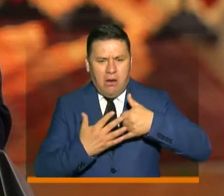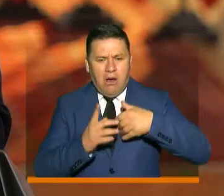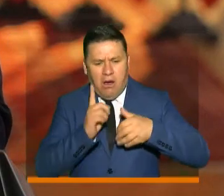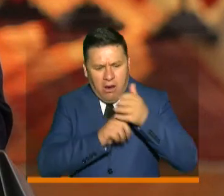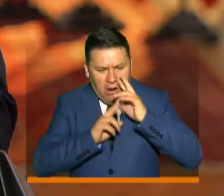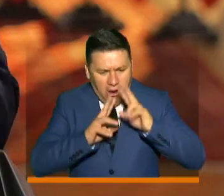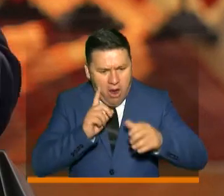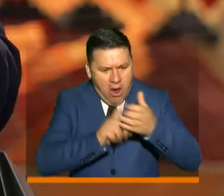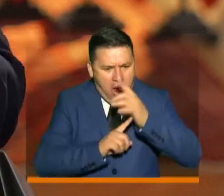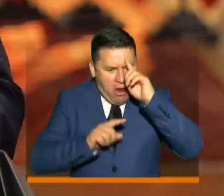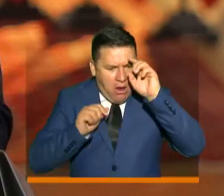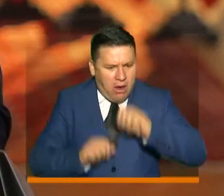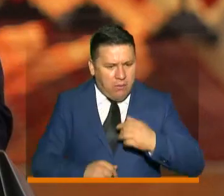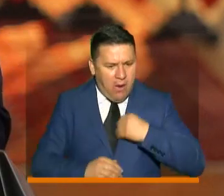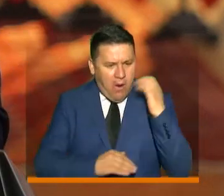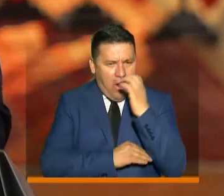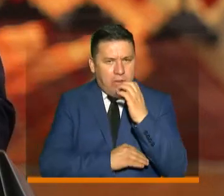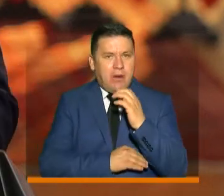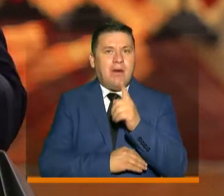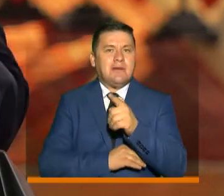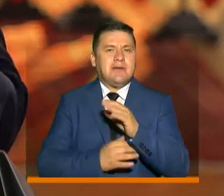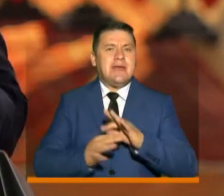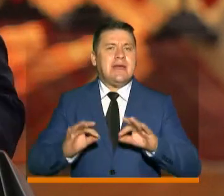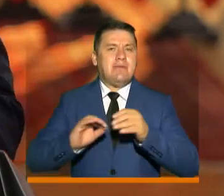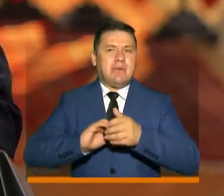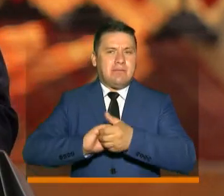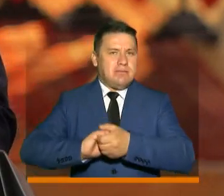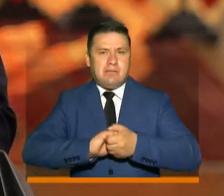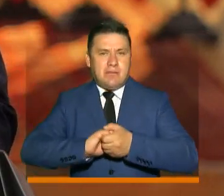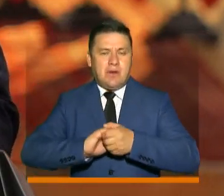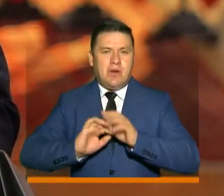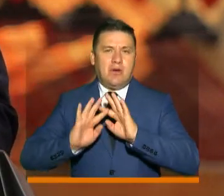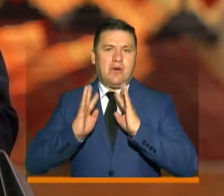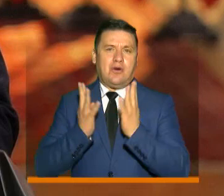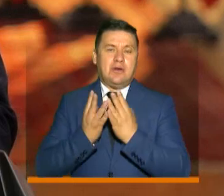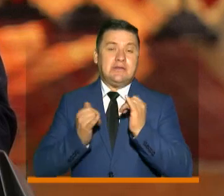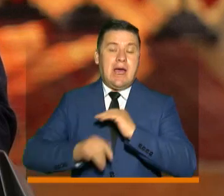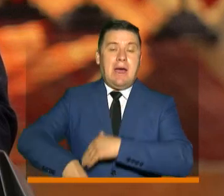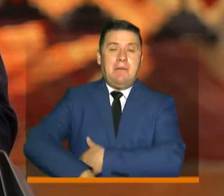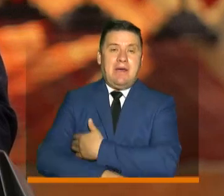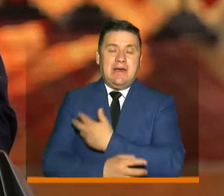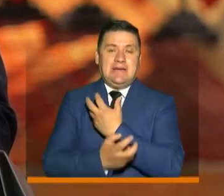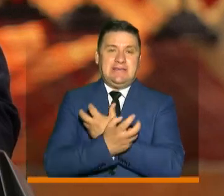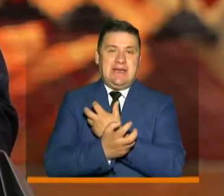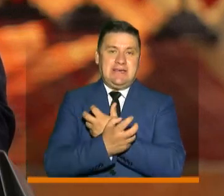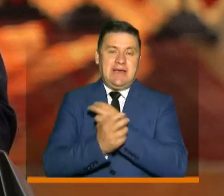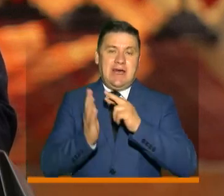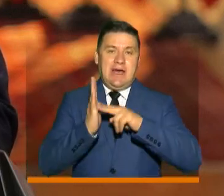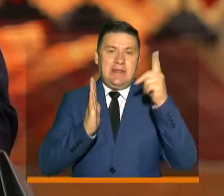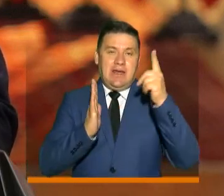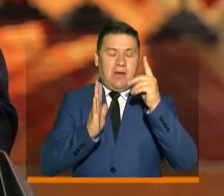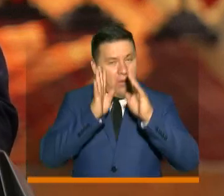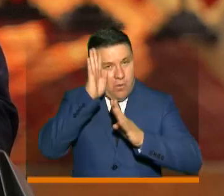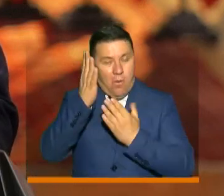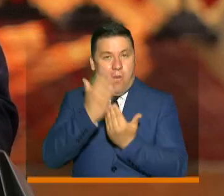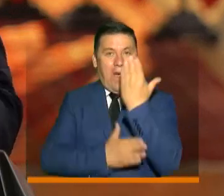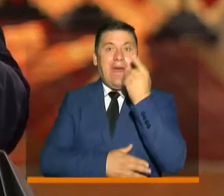capaces por eso de la mano del congreso creamos el ministerio de ciencia tecnología e innovación